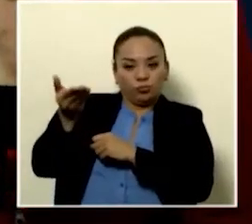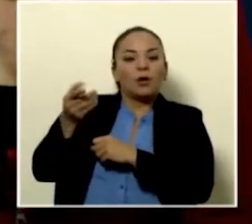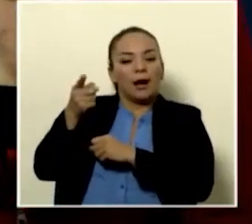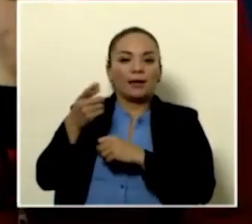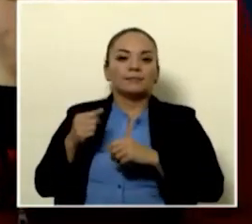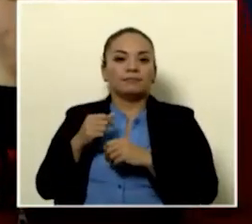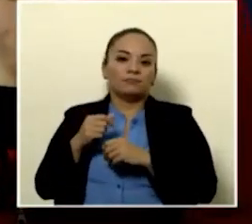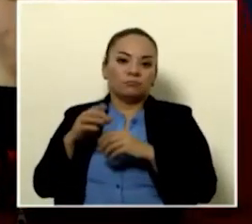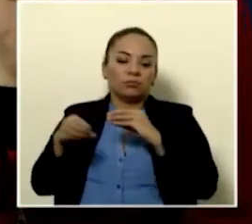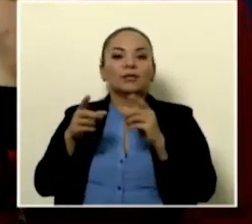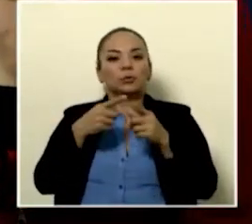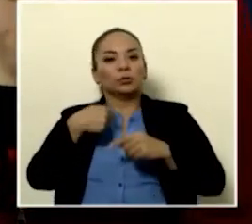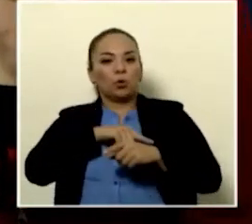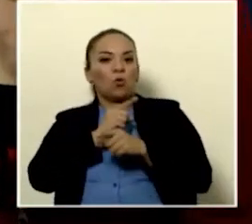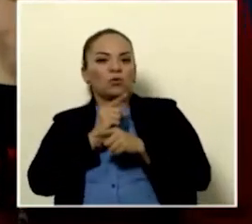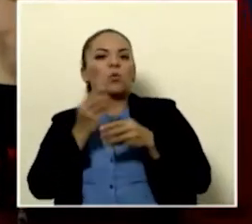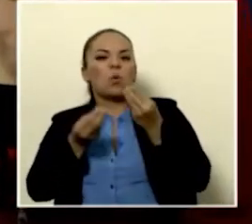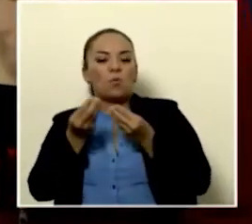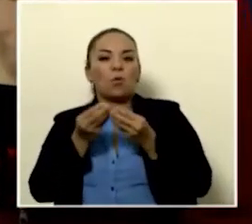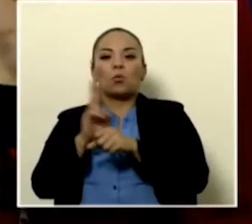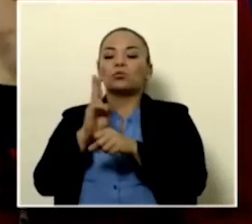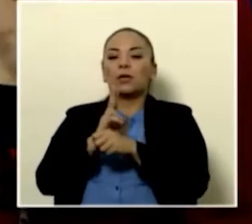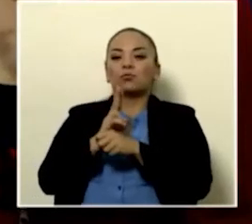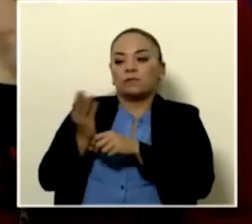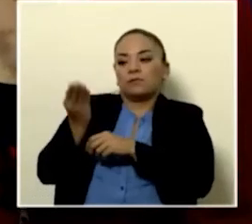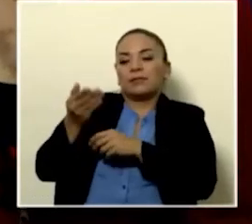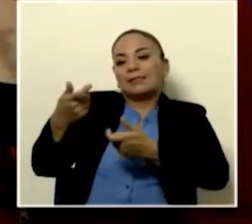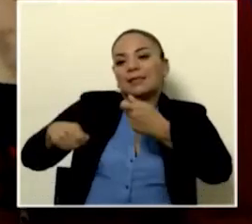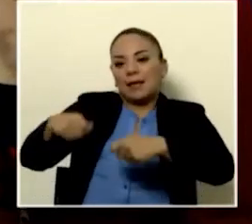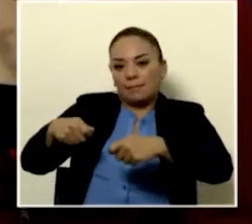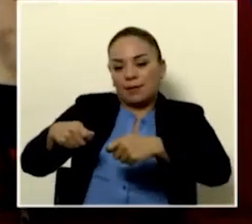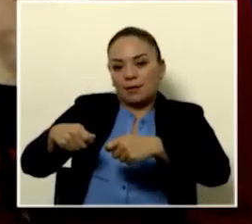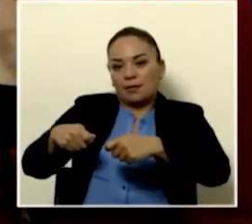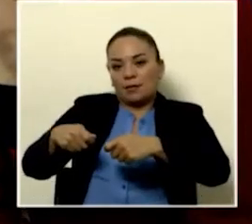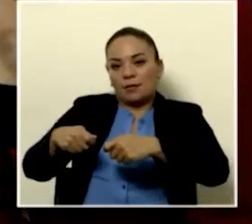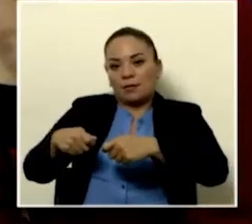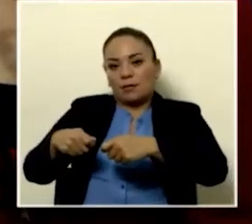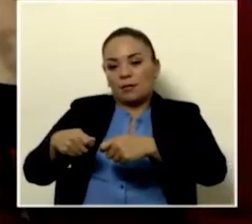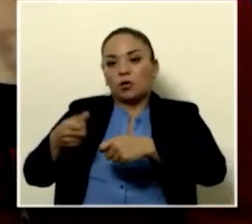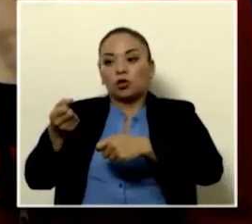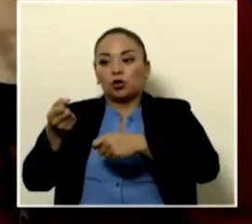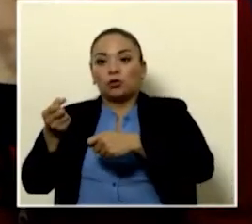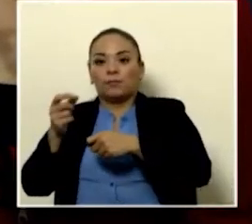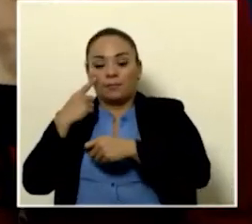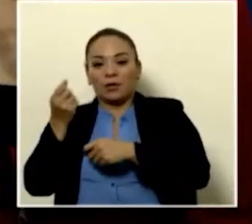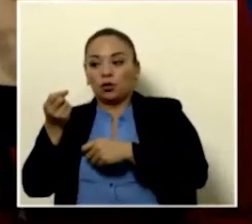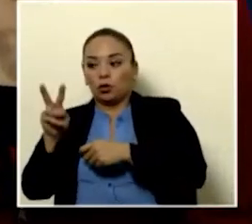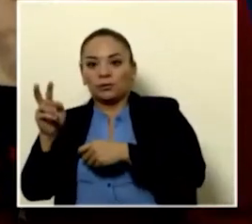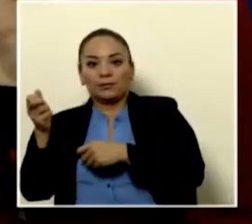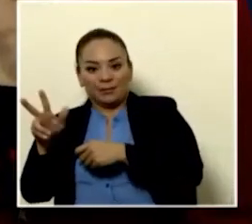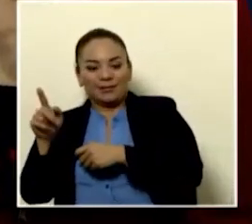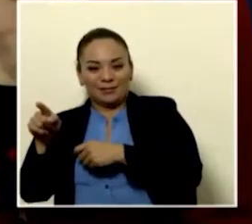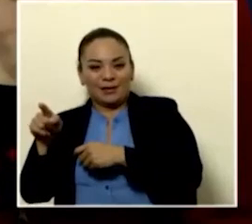la corrección decidimos usar la inflación de septiembre, que a diferencia de agosto era el 12.13, la de septiembre es